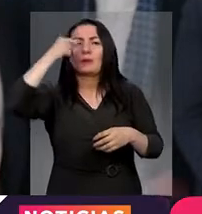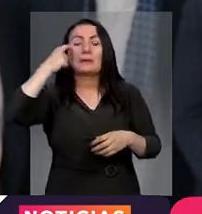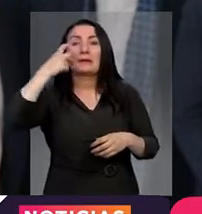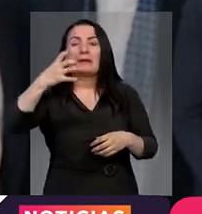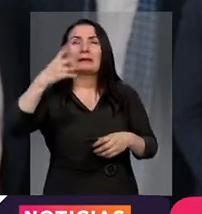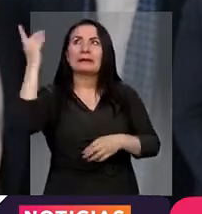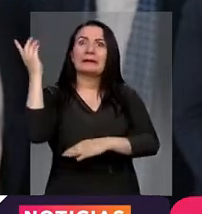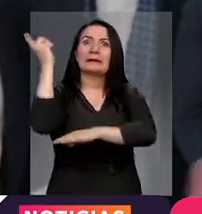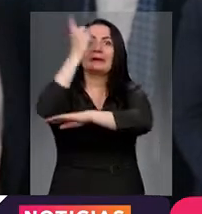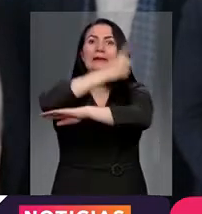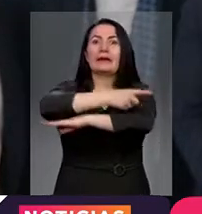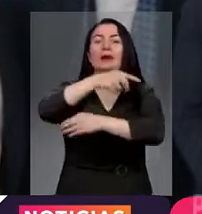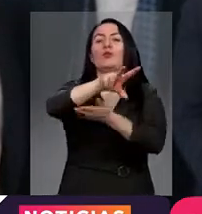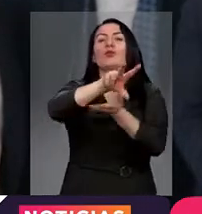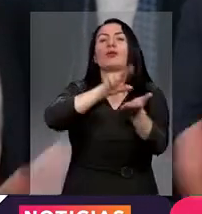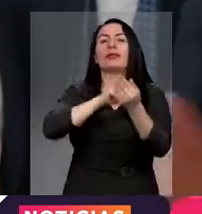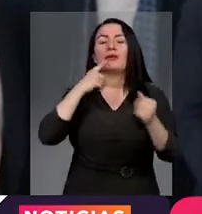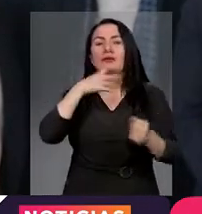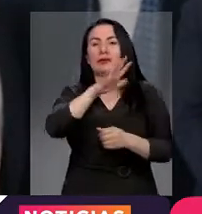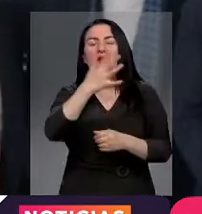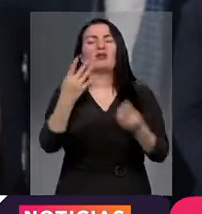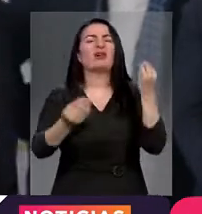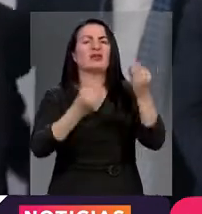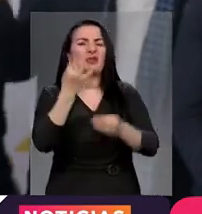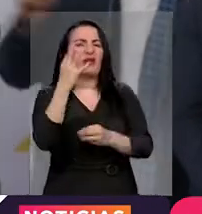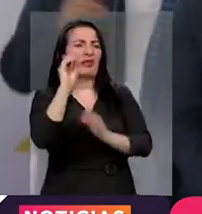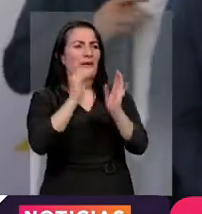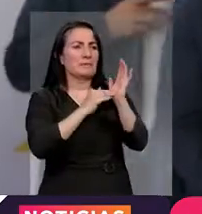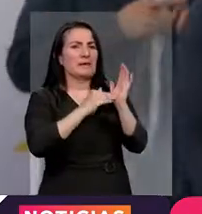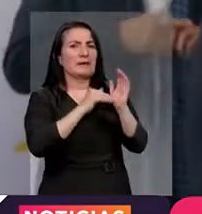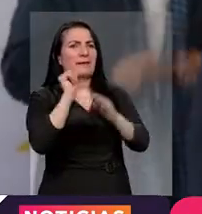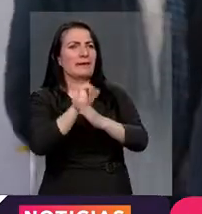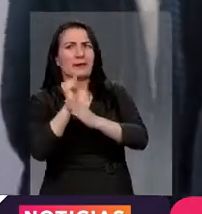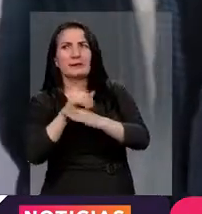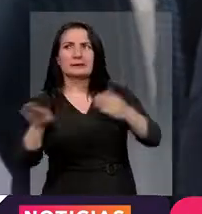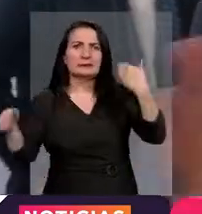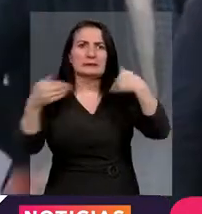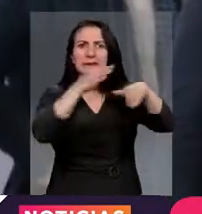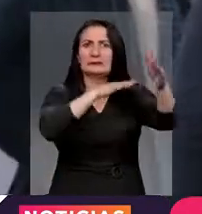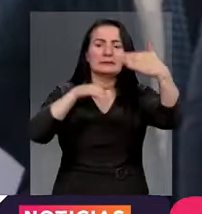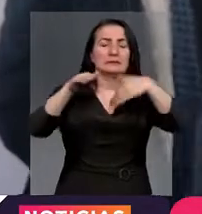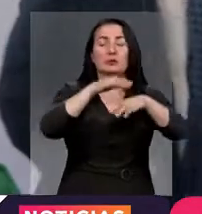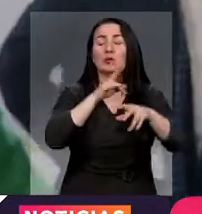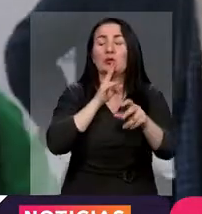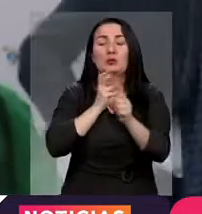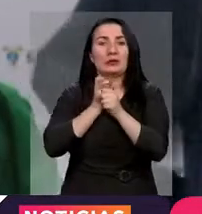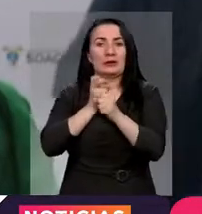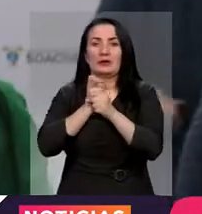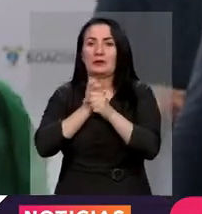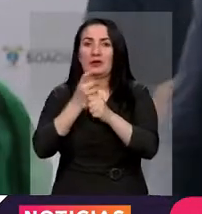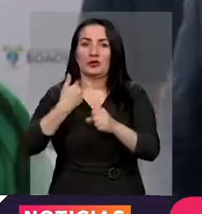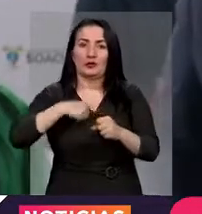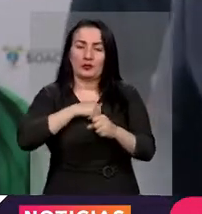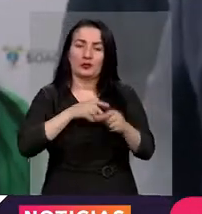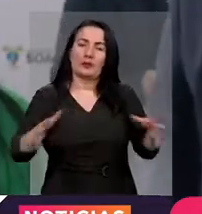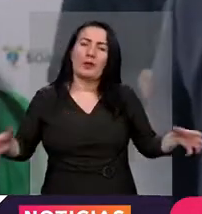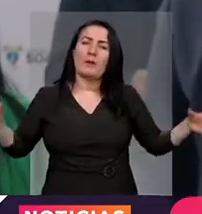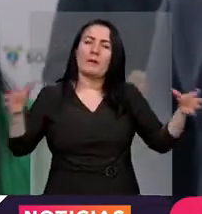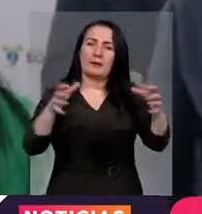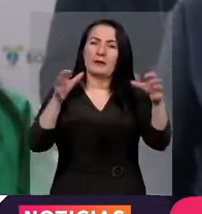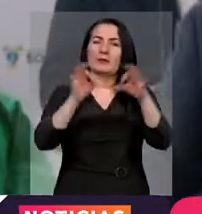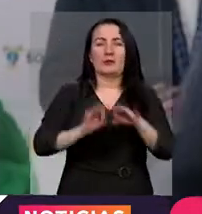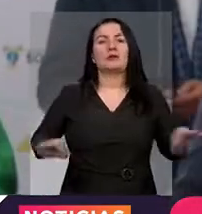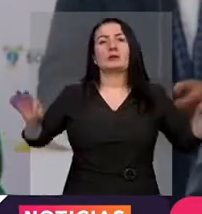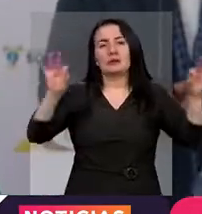si fuera puente festivo, más de 30.000 vehículos atravesando la ciudad, lo que realmente congestiona todo nuestro casco urbano, razón por la